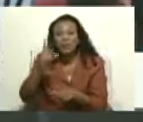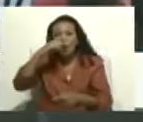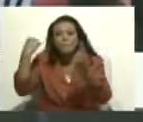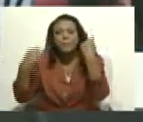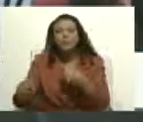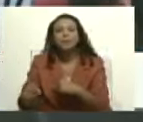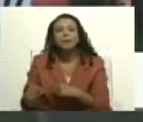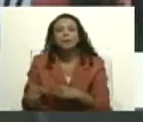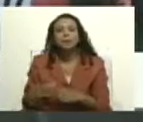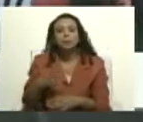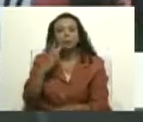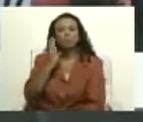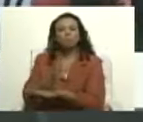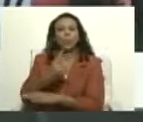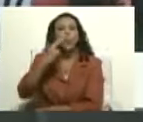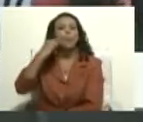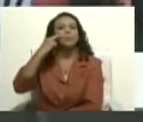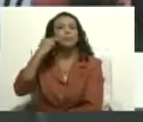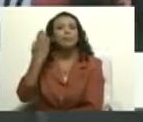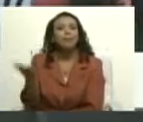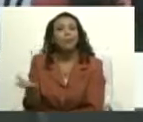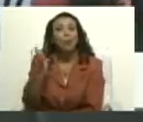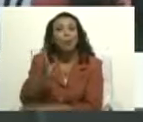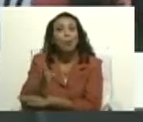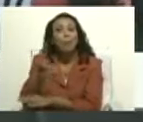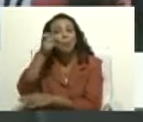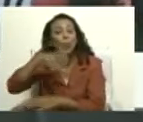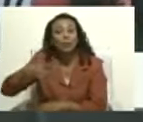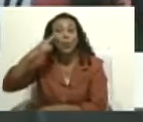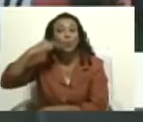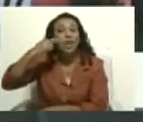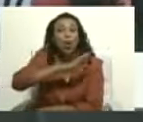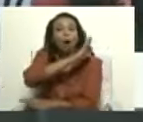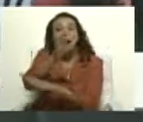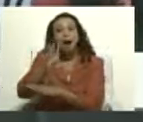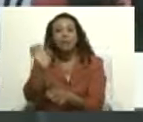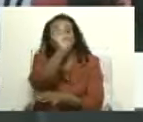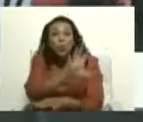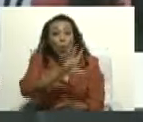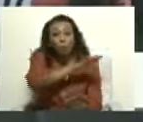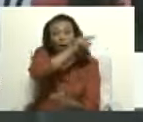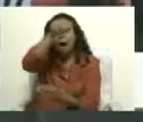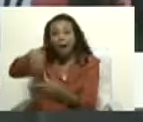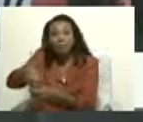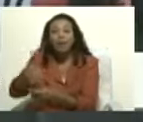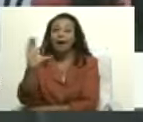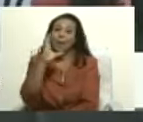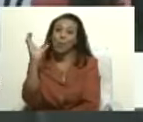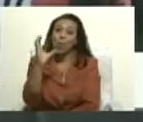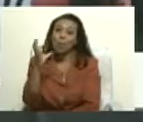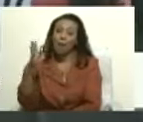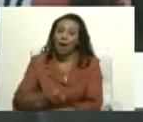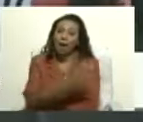venganza racista contra el pueblo negro que trajeron a la fuerza a Colombia, pero decidió liberarse.